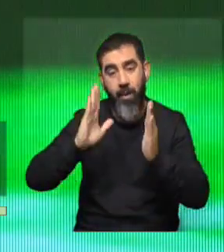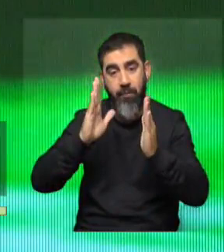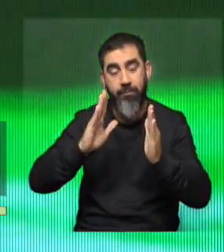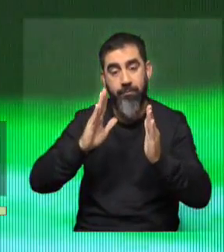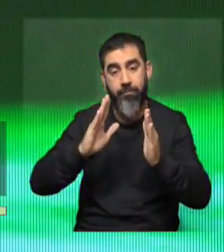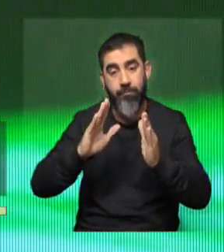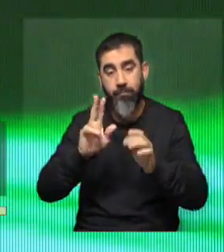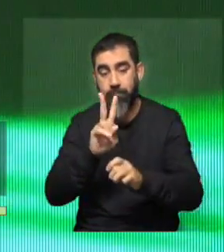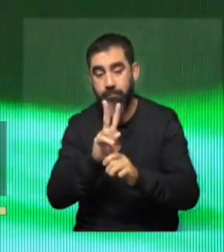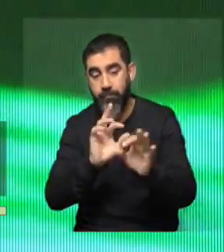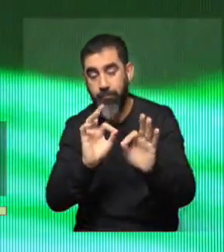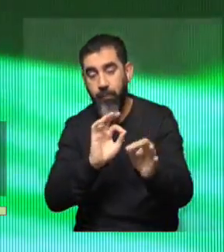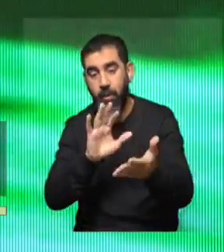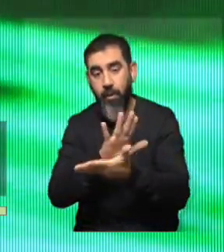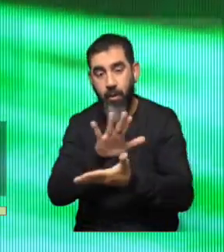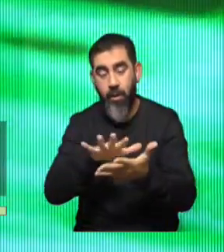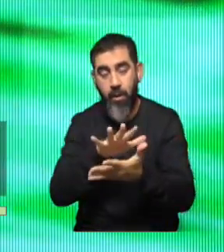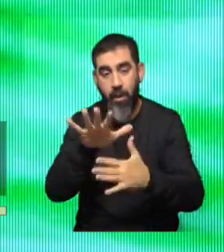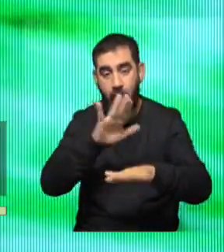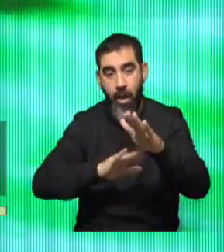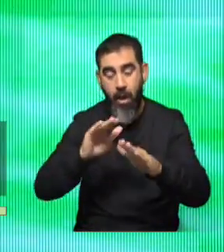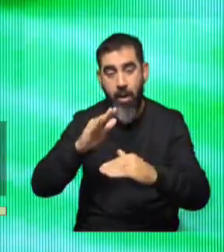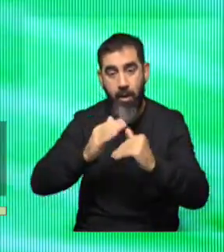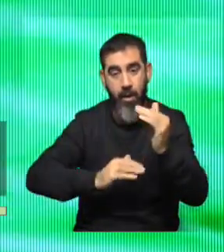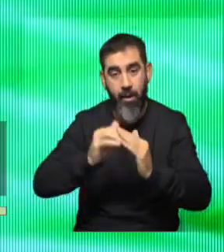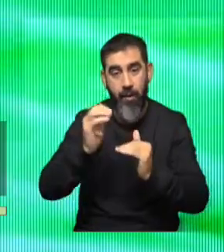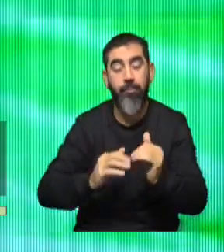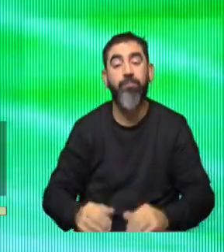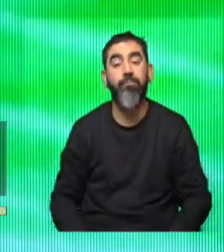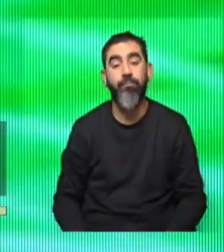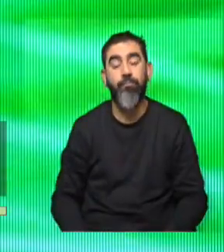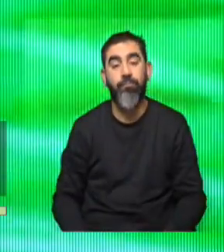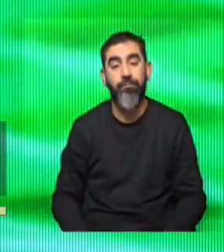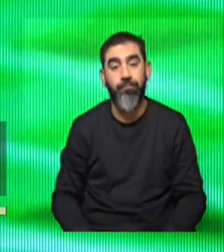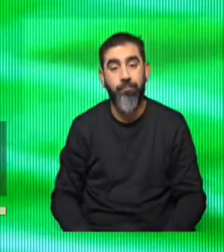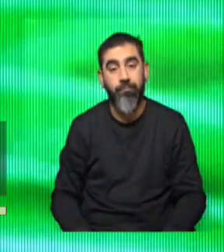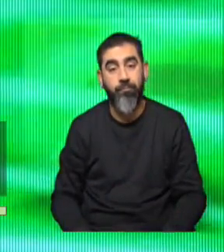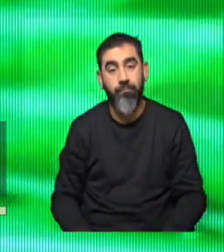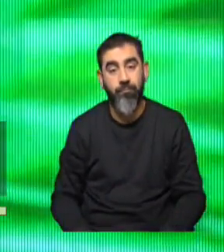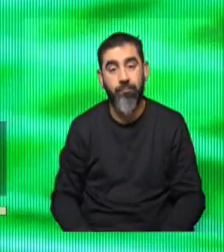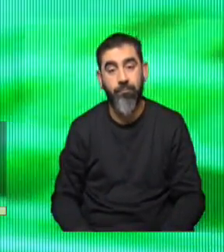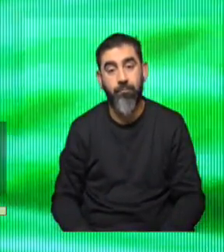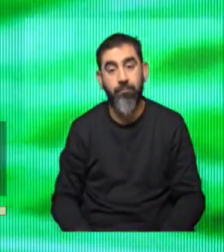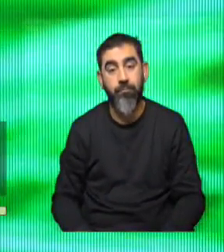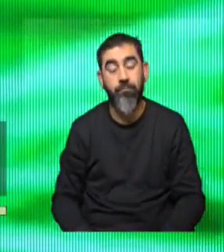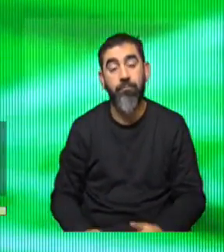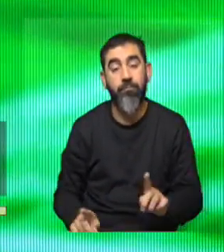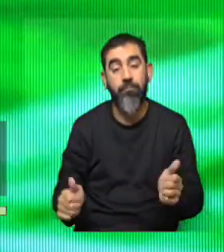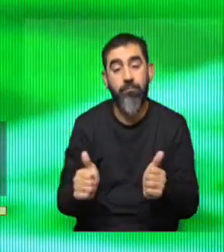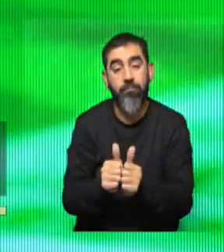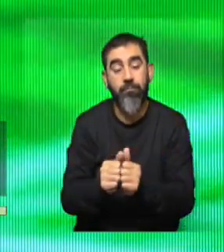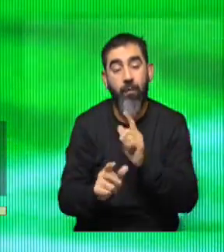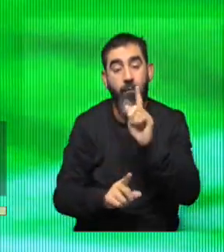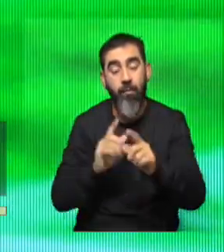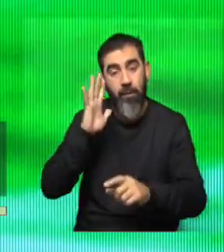estamos reservando para esa obra y este presentamos junto con la Facultad de